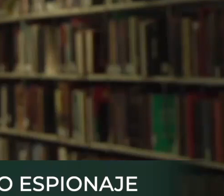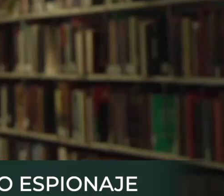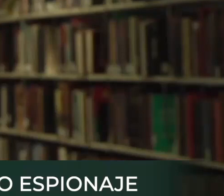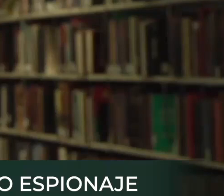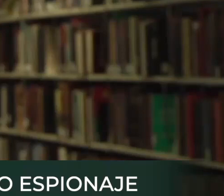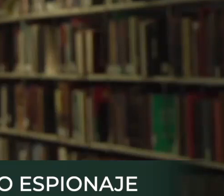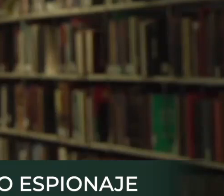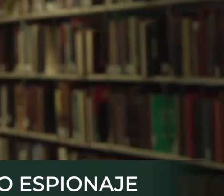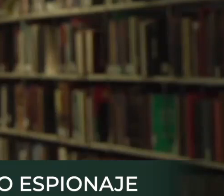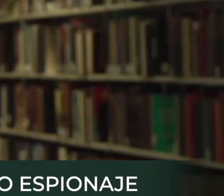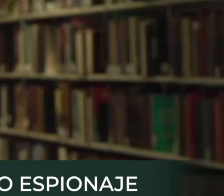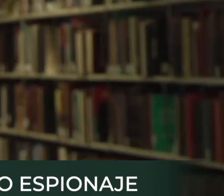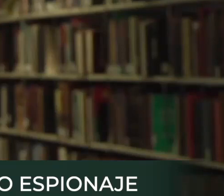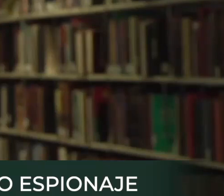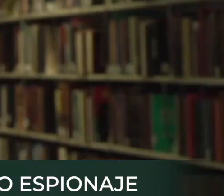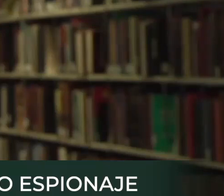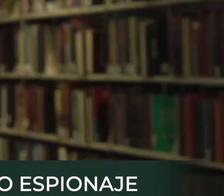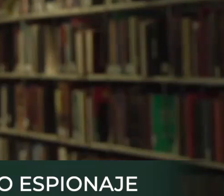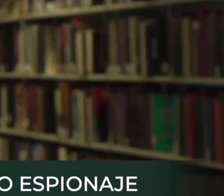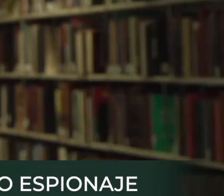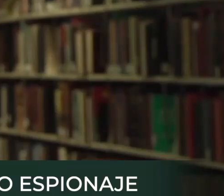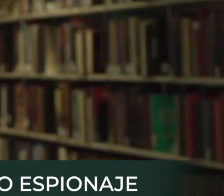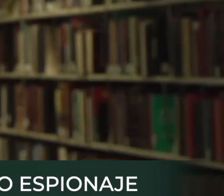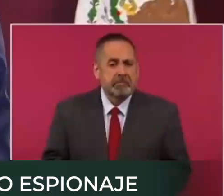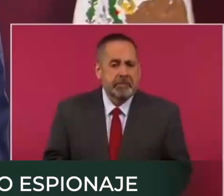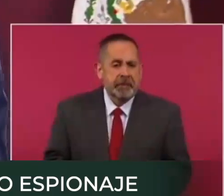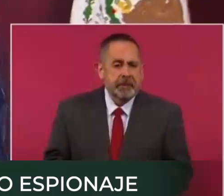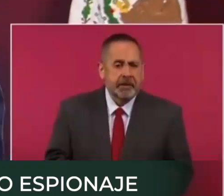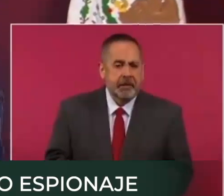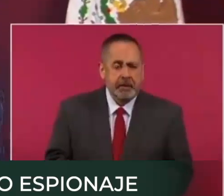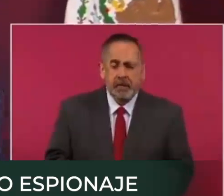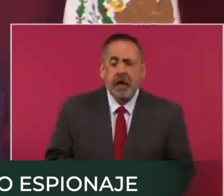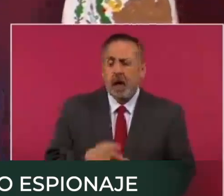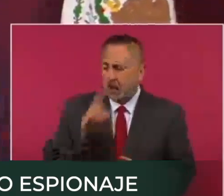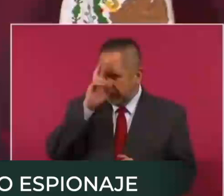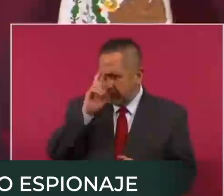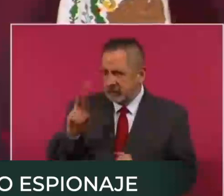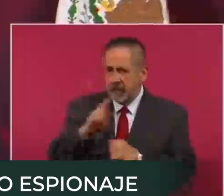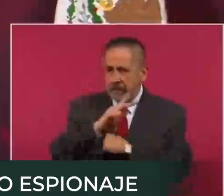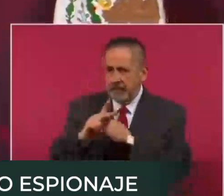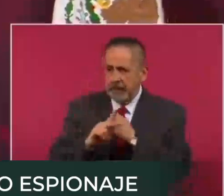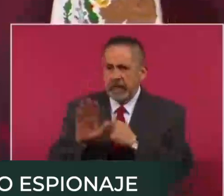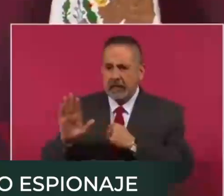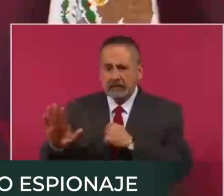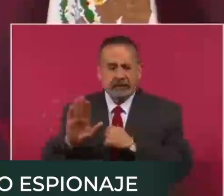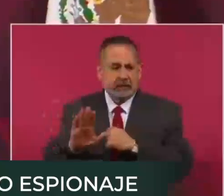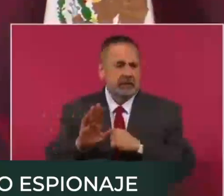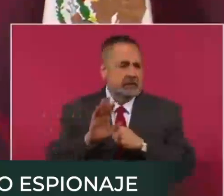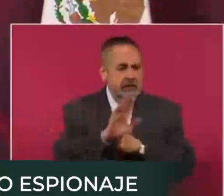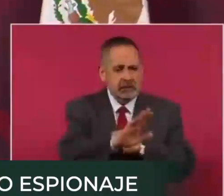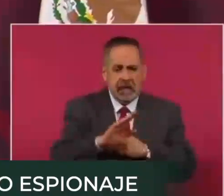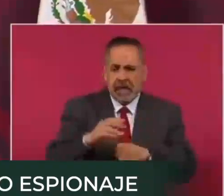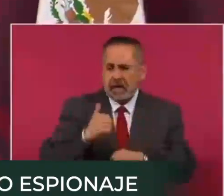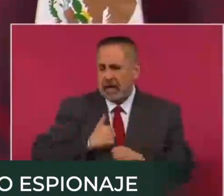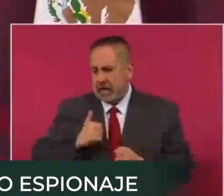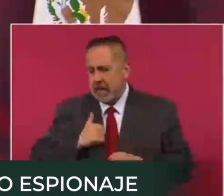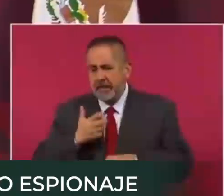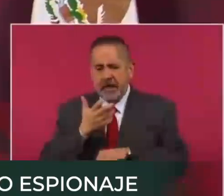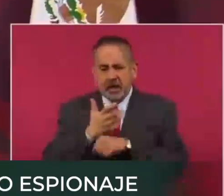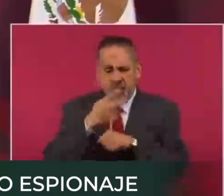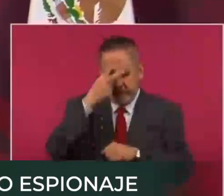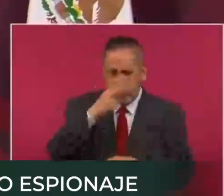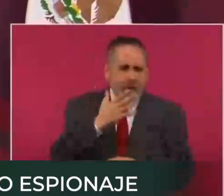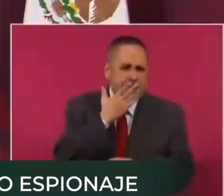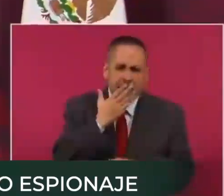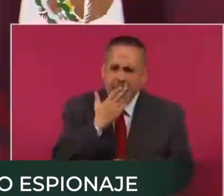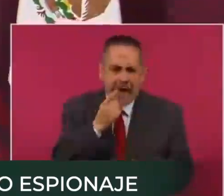una investigación sobre abusos del ejército en Nuevo Laredo. Al respecto, el presidente aclaró que él tiene conocimiento de estos trabajos